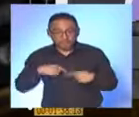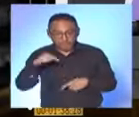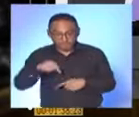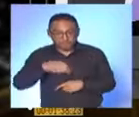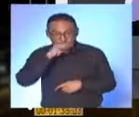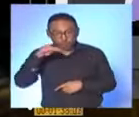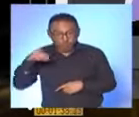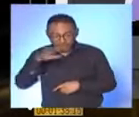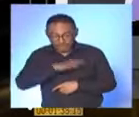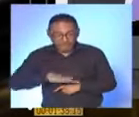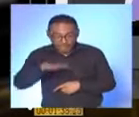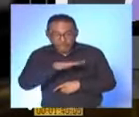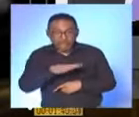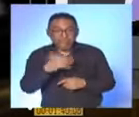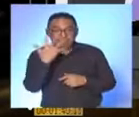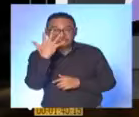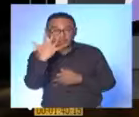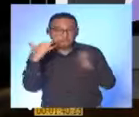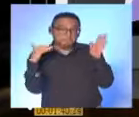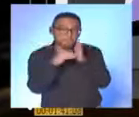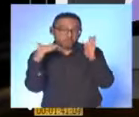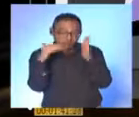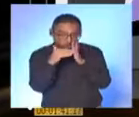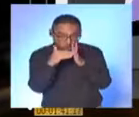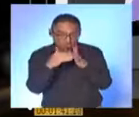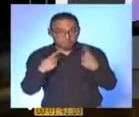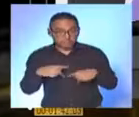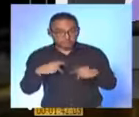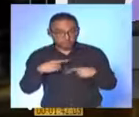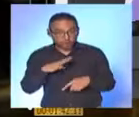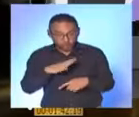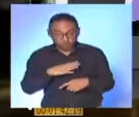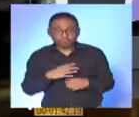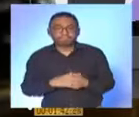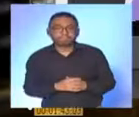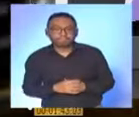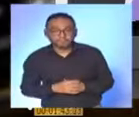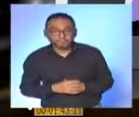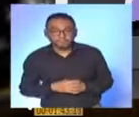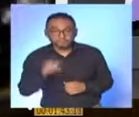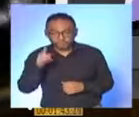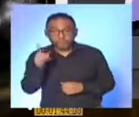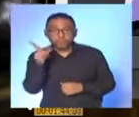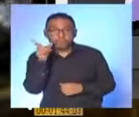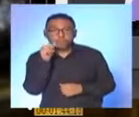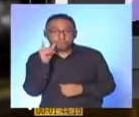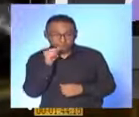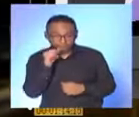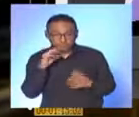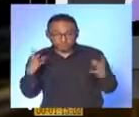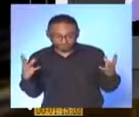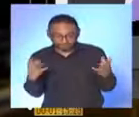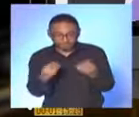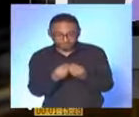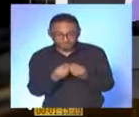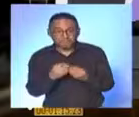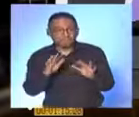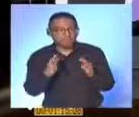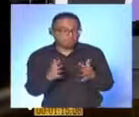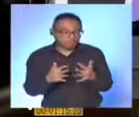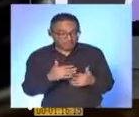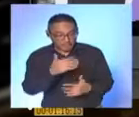en este bellísimo estado. Las corporaciones, las fuerzas suman aproximadamente 15